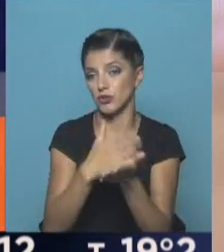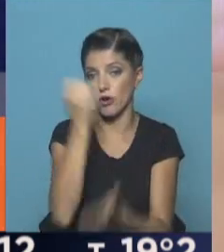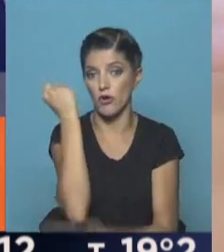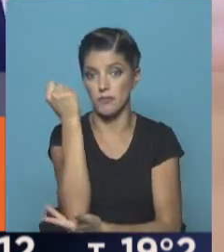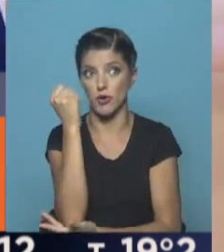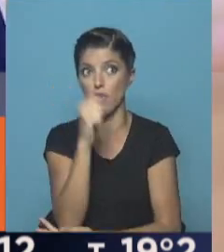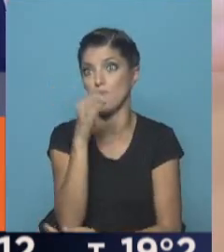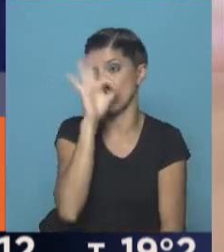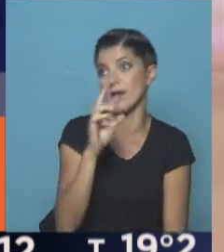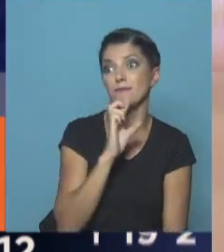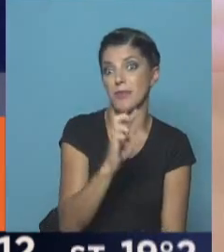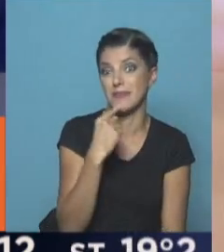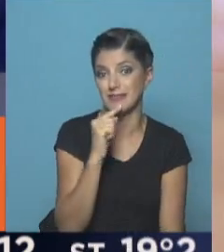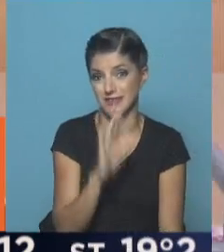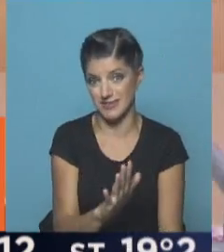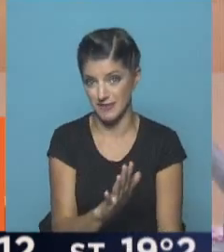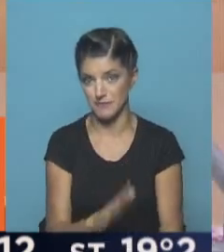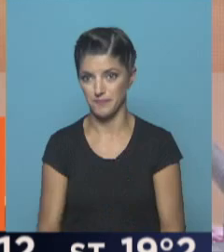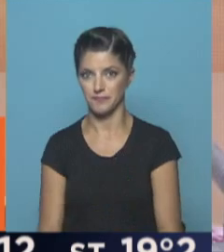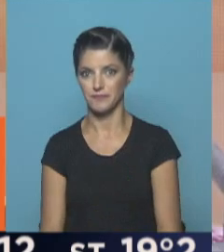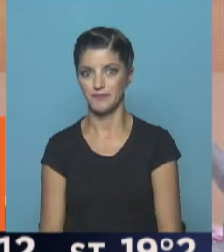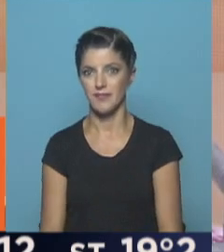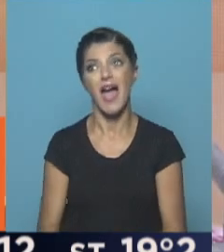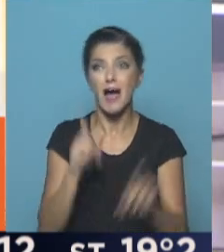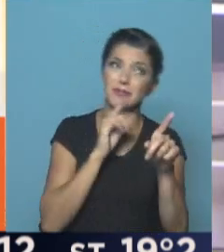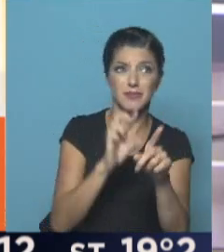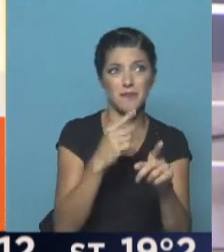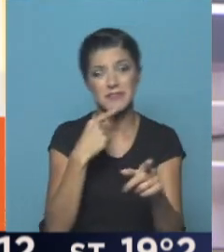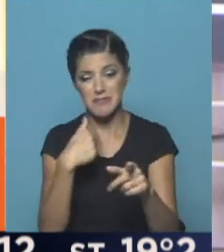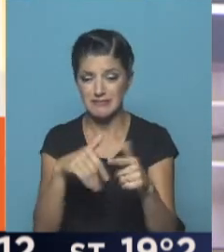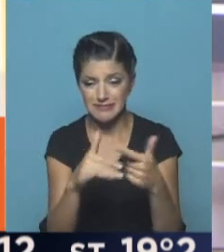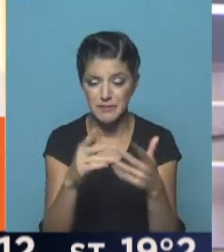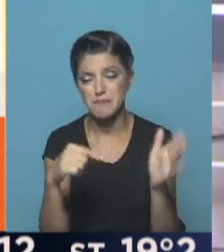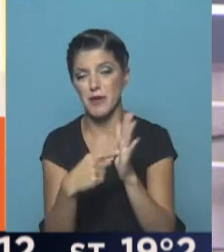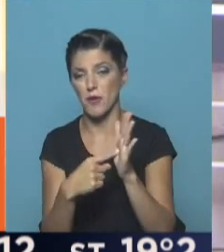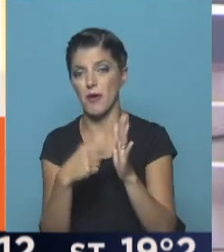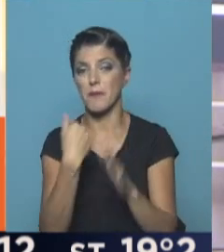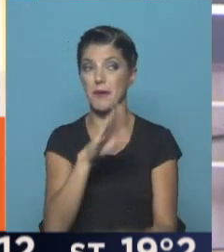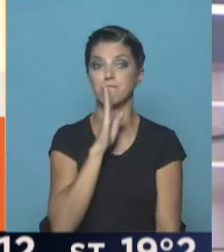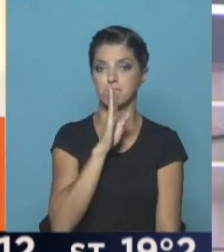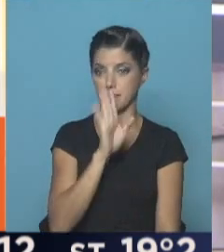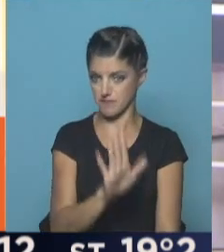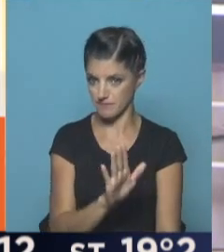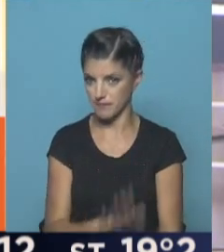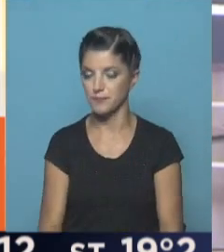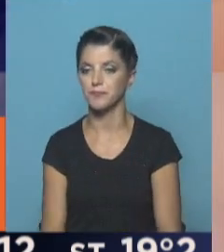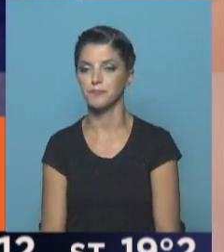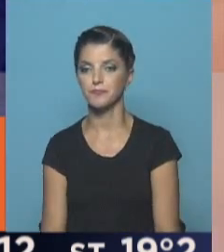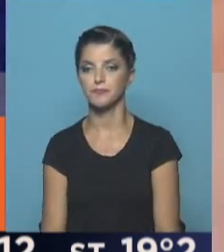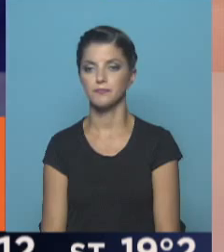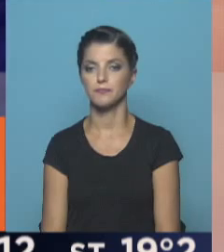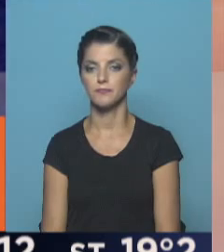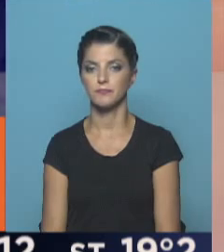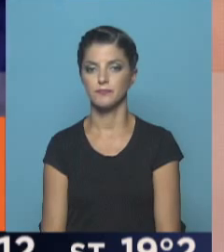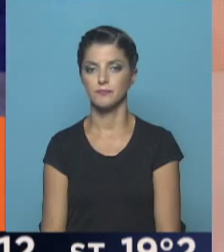Trump. Digamos, a veces se iba Trump un poquito para ese lado también, pero es más firme en cuanto a ese sentido. Por eso me parece que lo